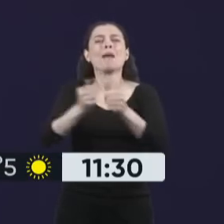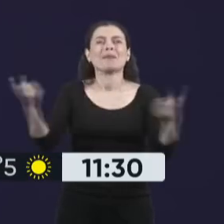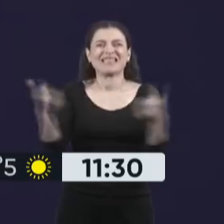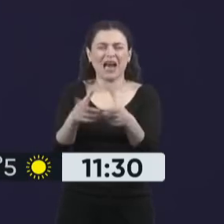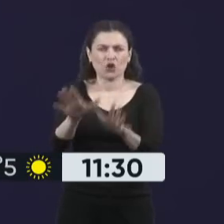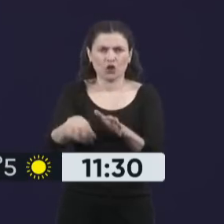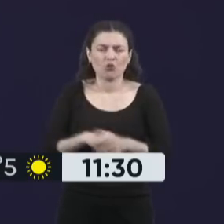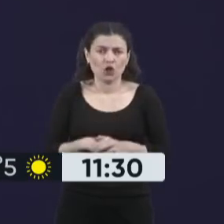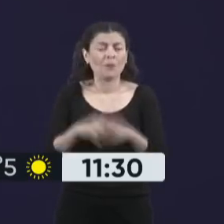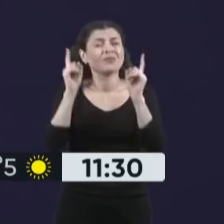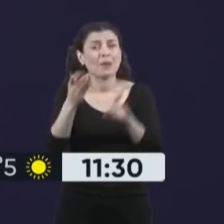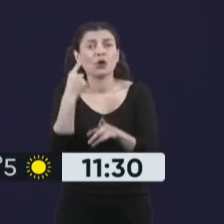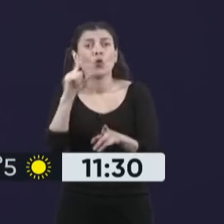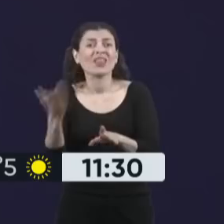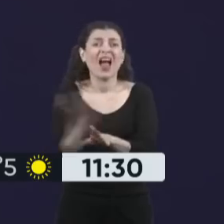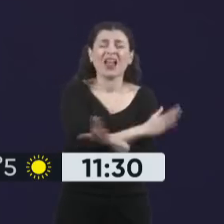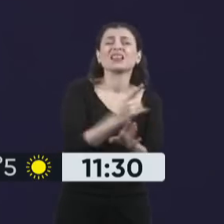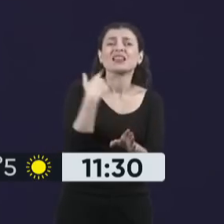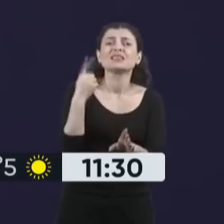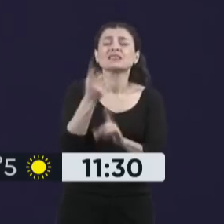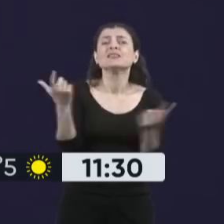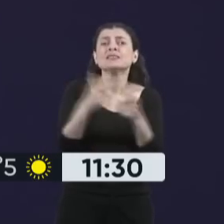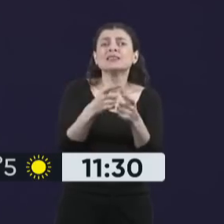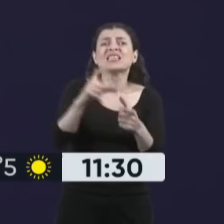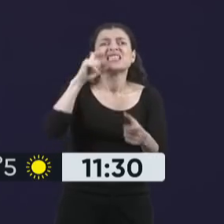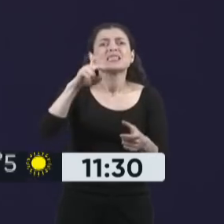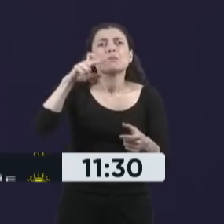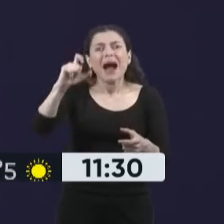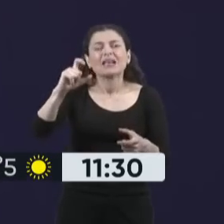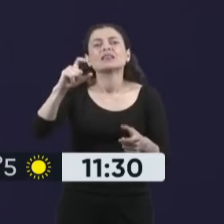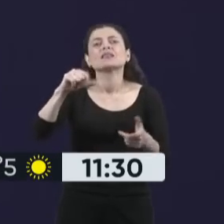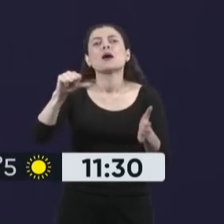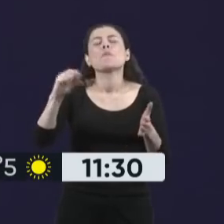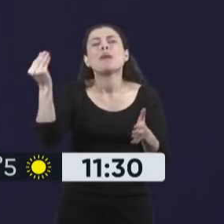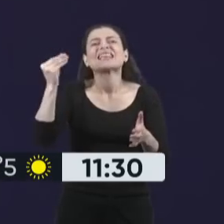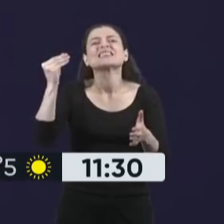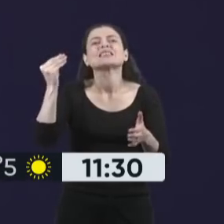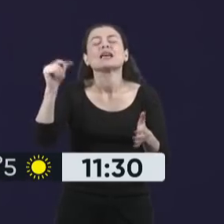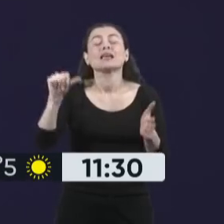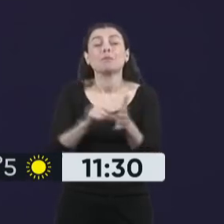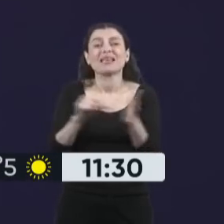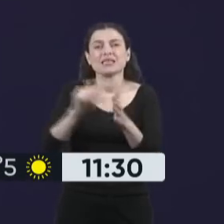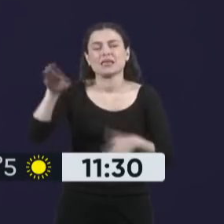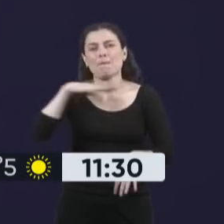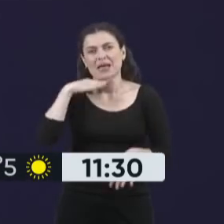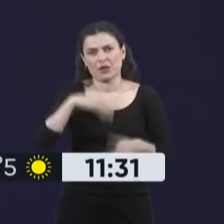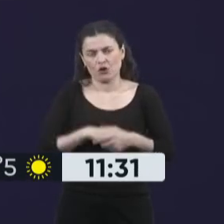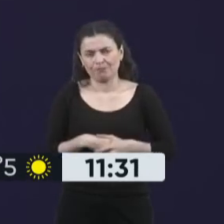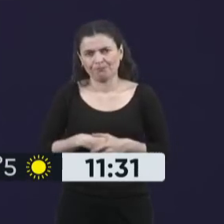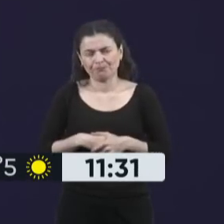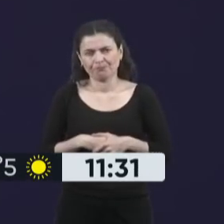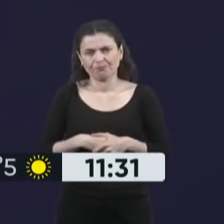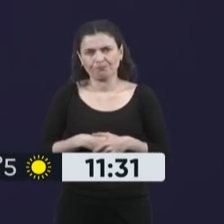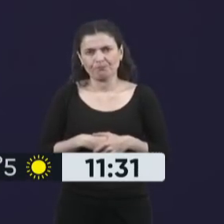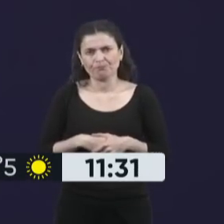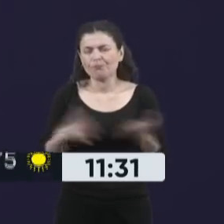siguiente aprovecha para participar de la CIPAC México. No sé si habrá más, ya te digo, no tengo el detalle, no sé si habrá más actividades